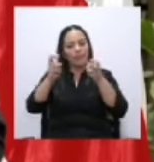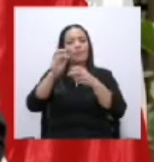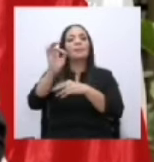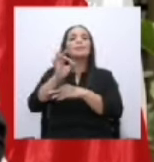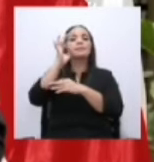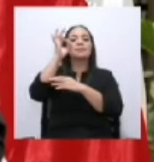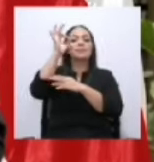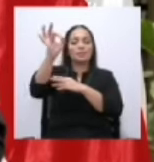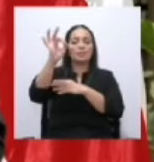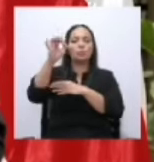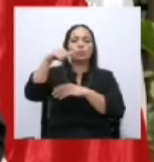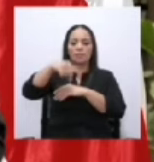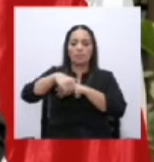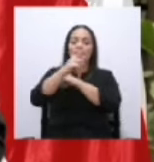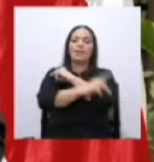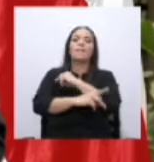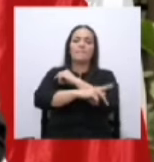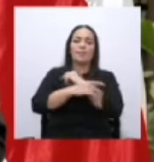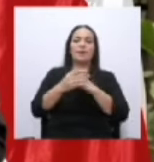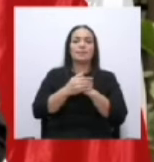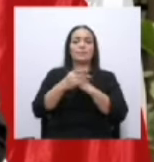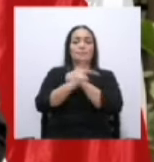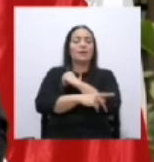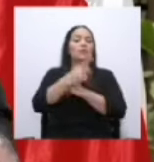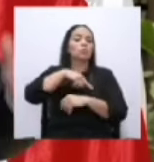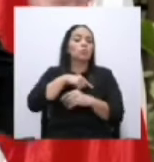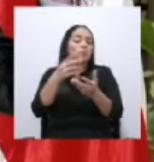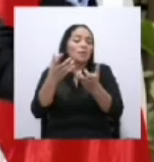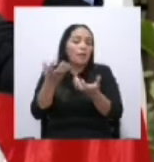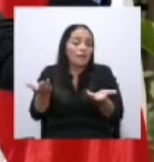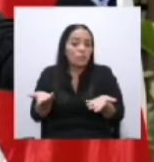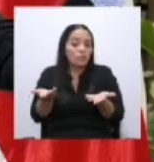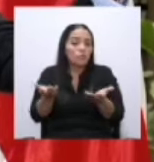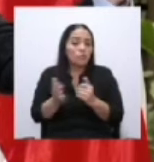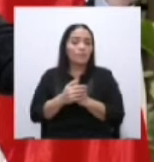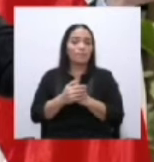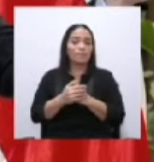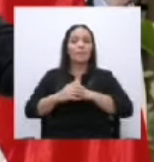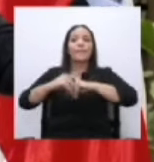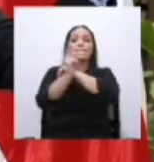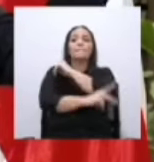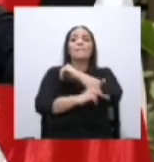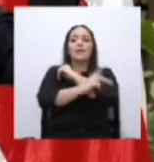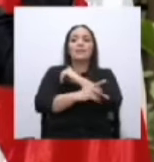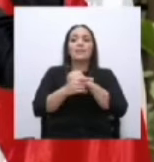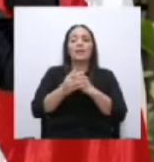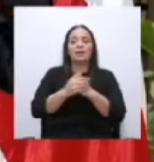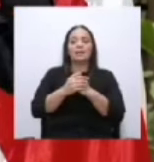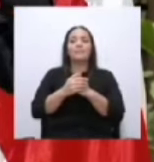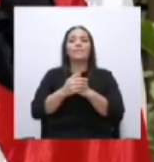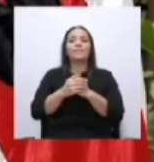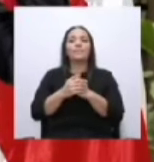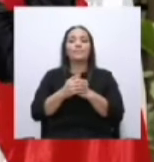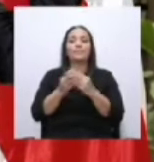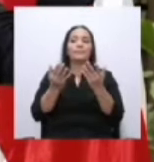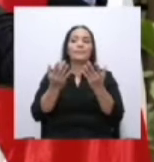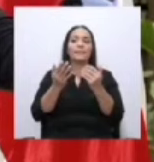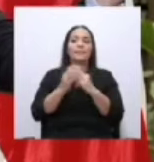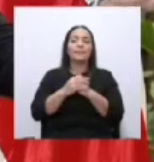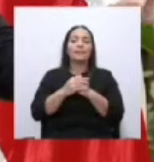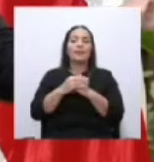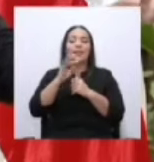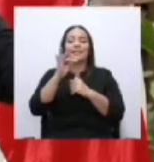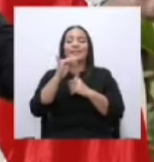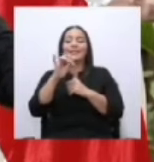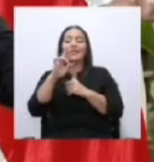de nuestra patria, la patria que queremos tener, la patria de la red, de la tiranía de la